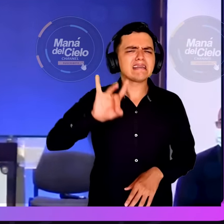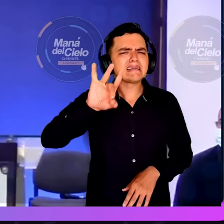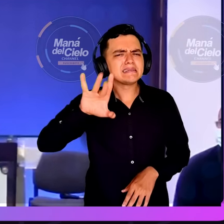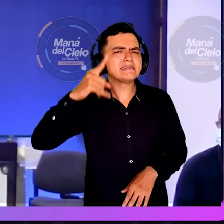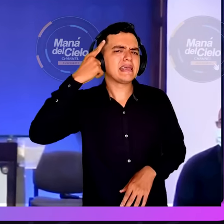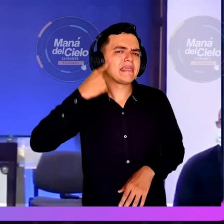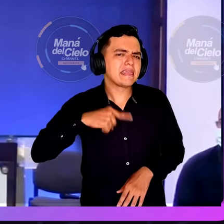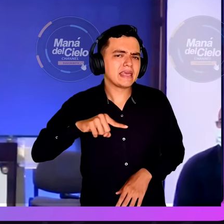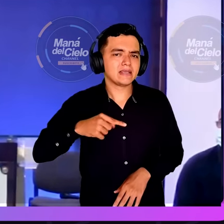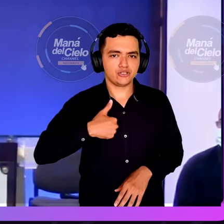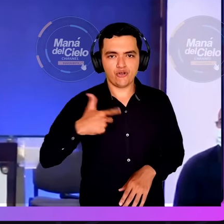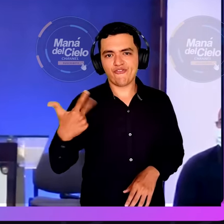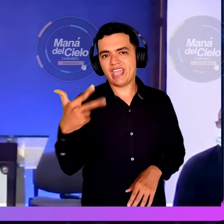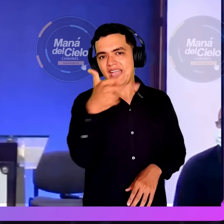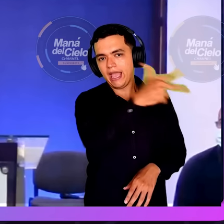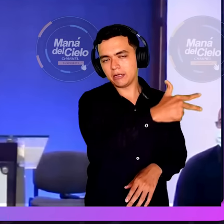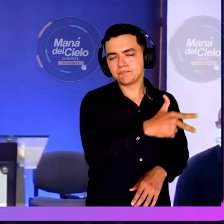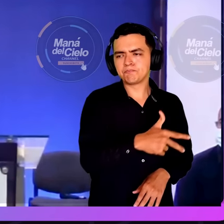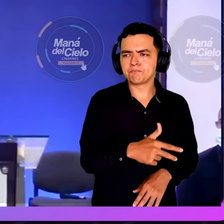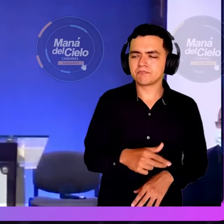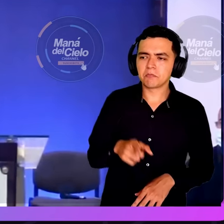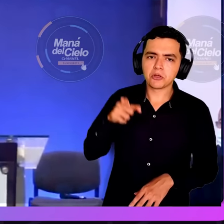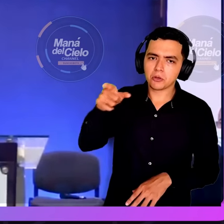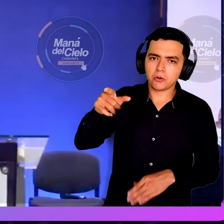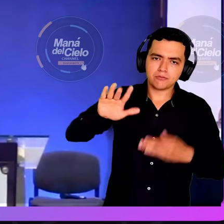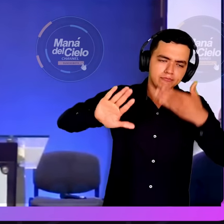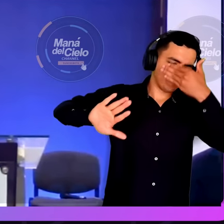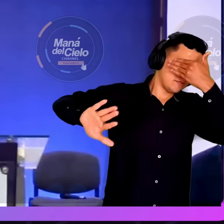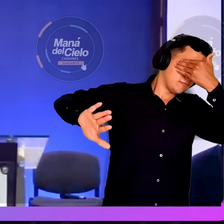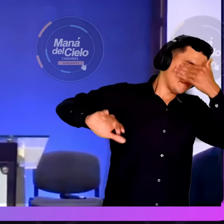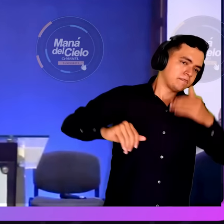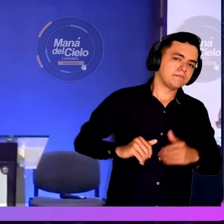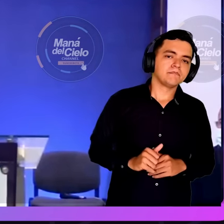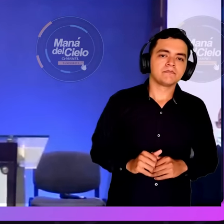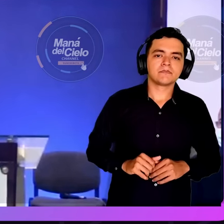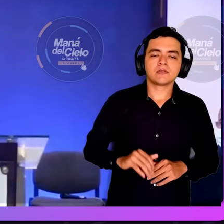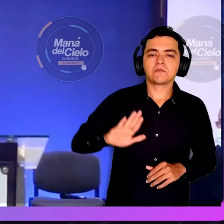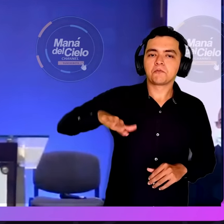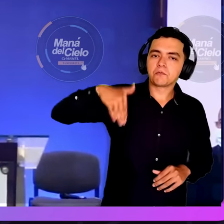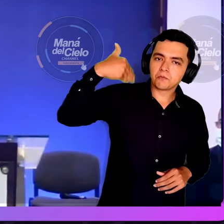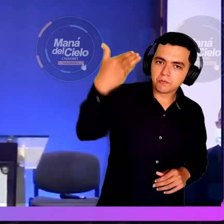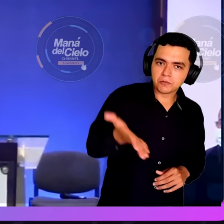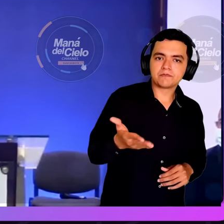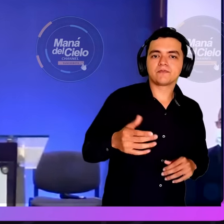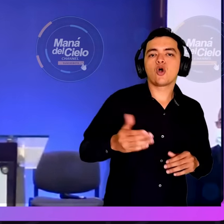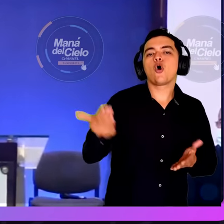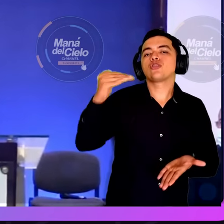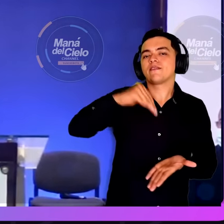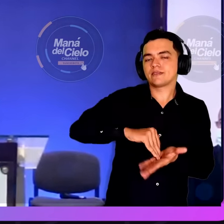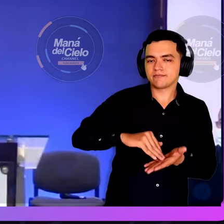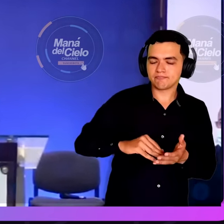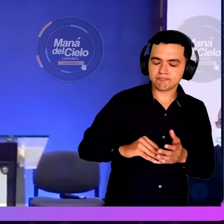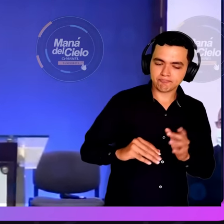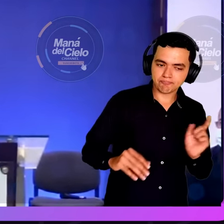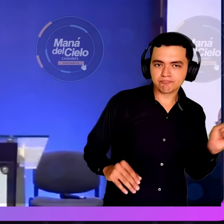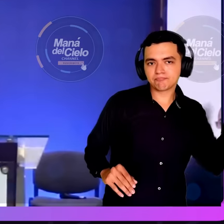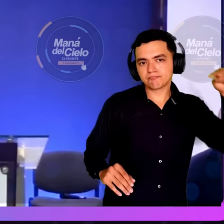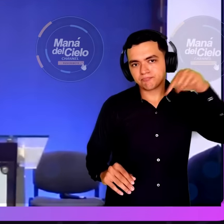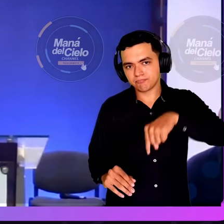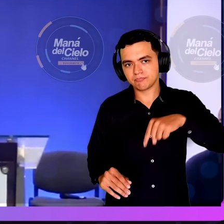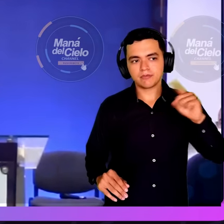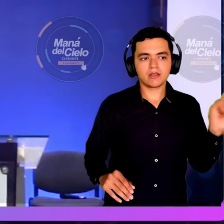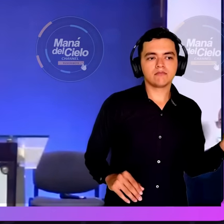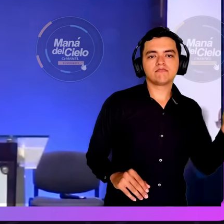porque una muchacha desadaptada a una vida afuera, llegar a ser esposa no es fácil, le faltaba proceso, pero a veces la gente no cree. Le faltaba